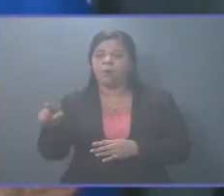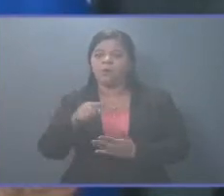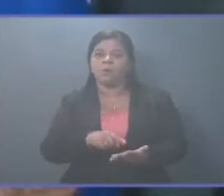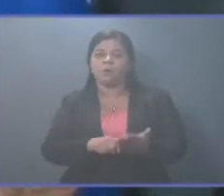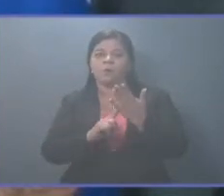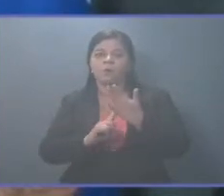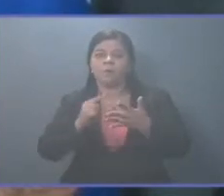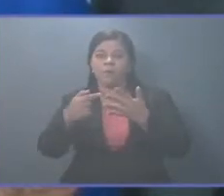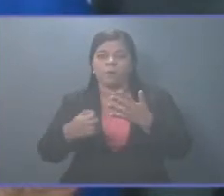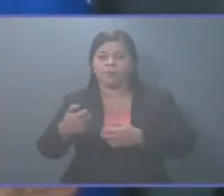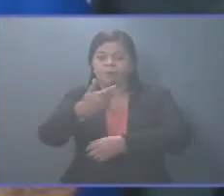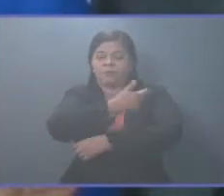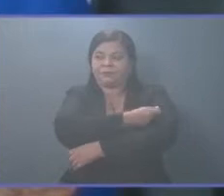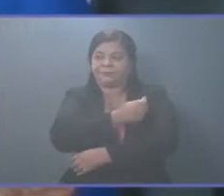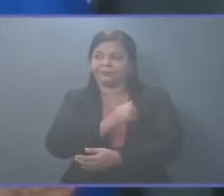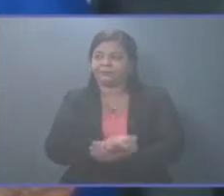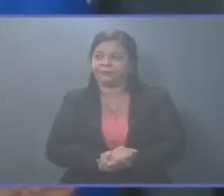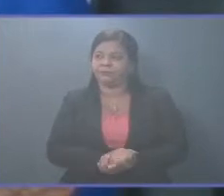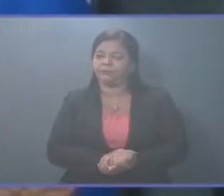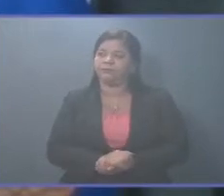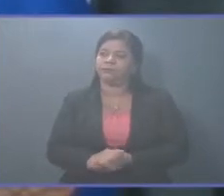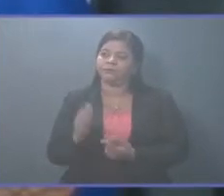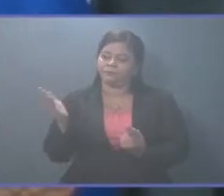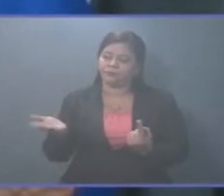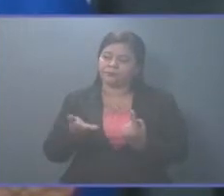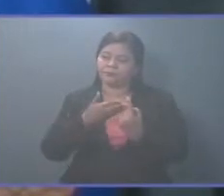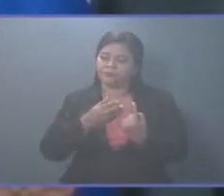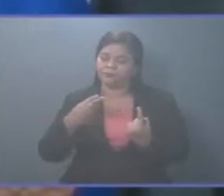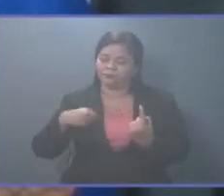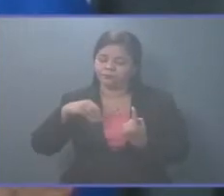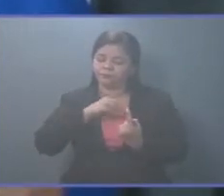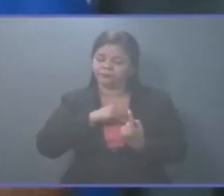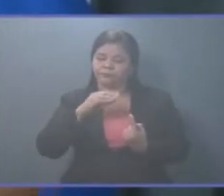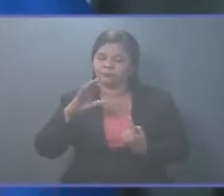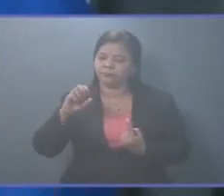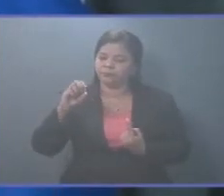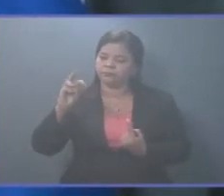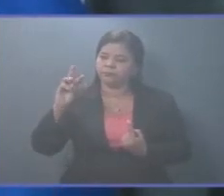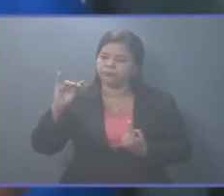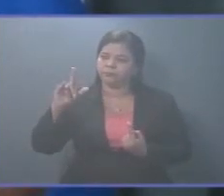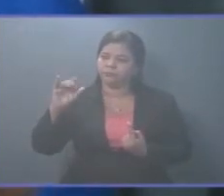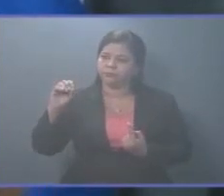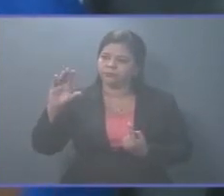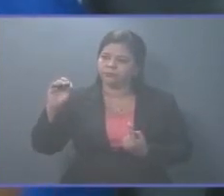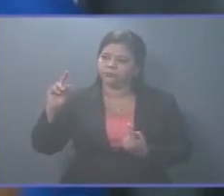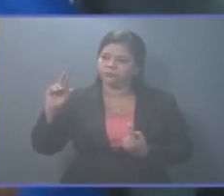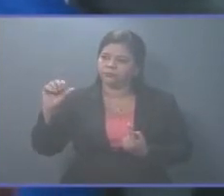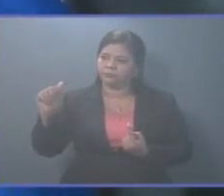de la ley de vacunas. Me ha pedido la palabra el doctor Emilio Correa.